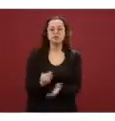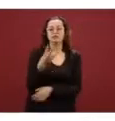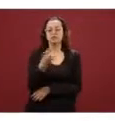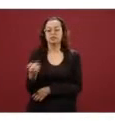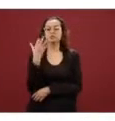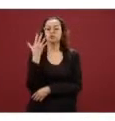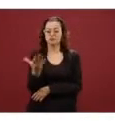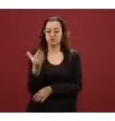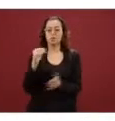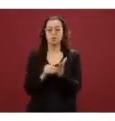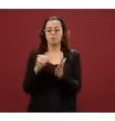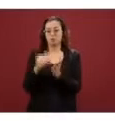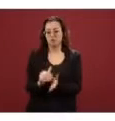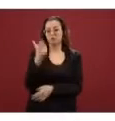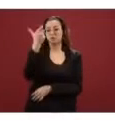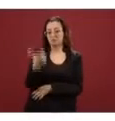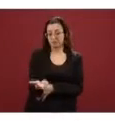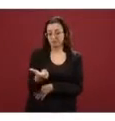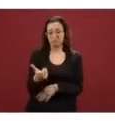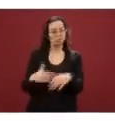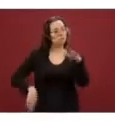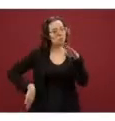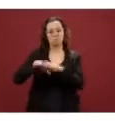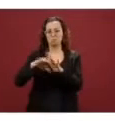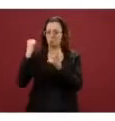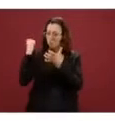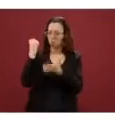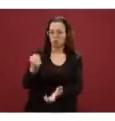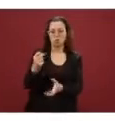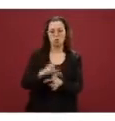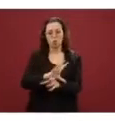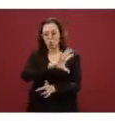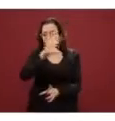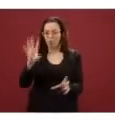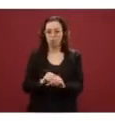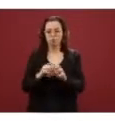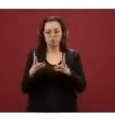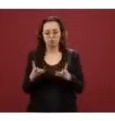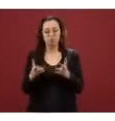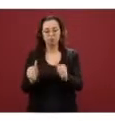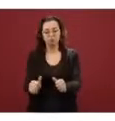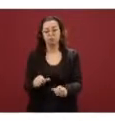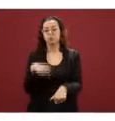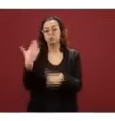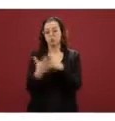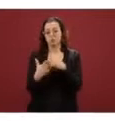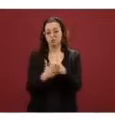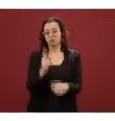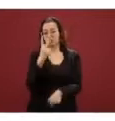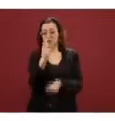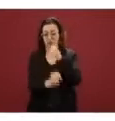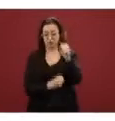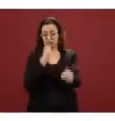79.305 millones de pesos. Ese es nuestro techo financiero. Esa es parte de las misiones que tenemos, concluir el aeropuerto de